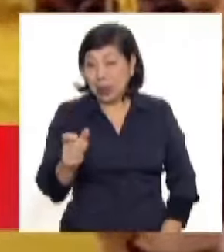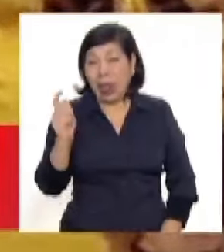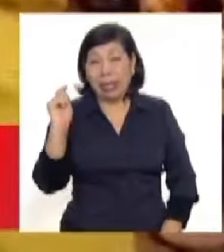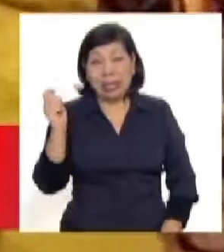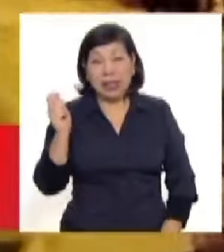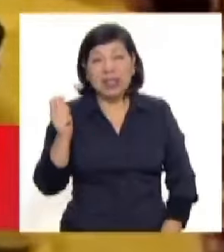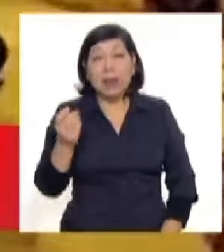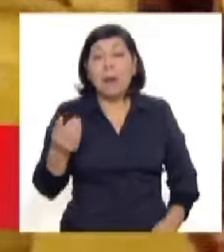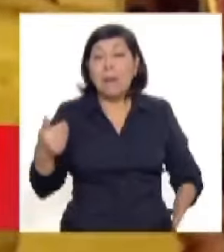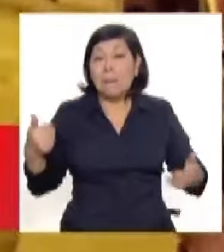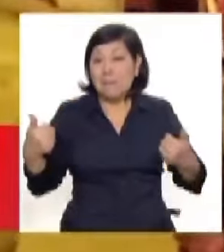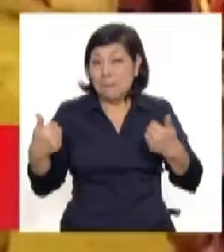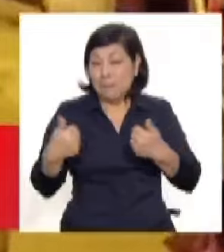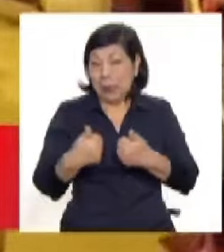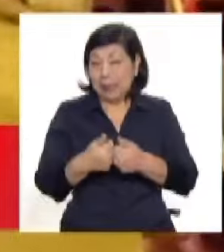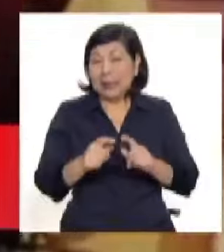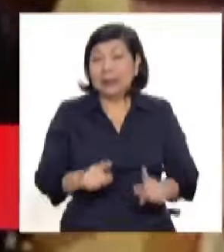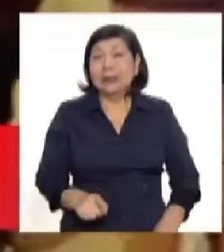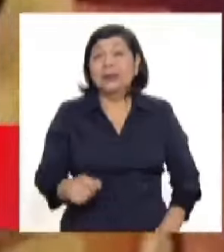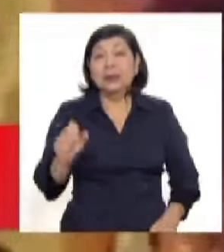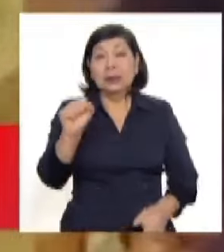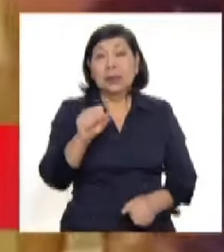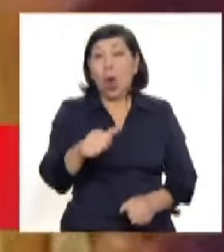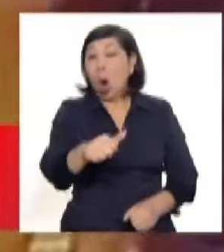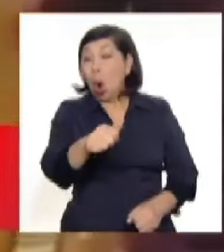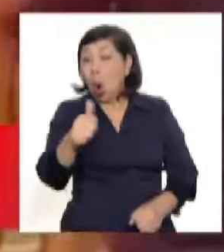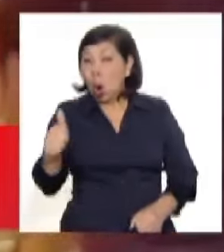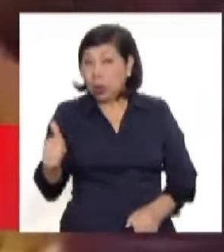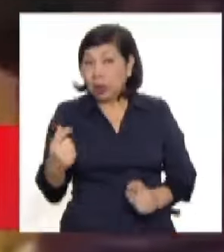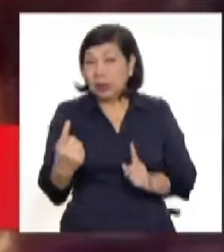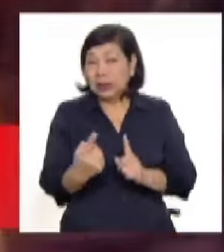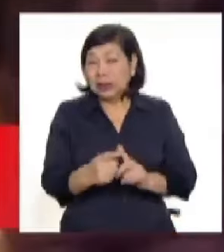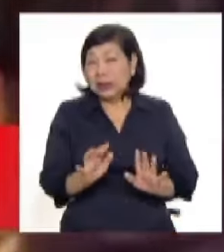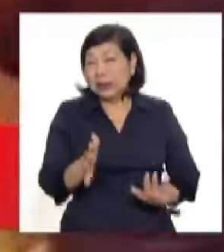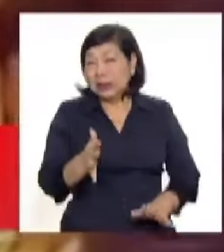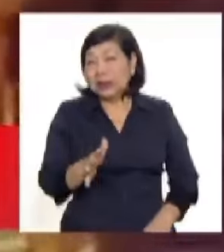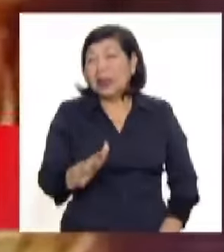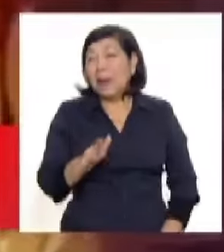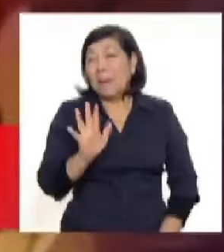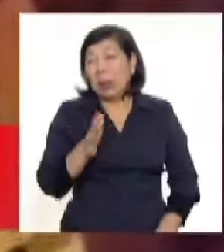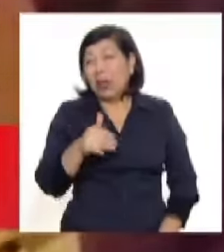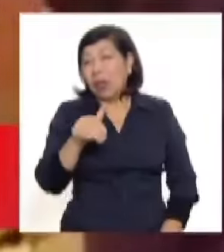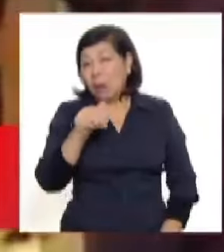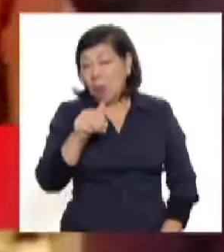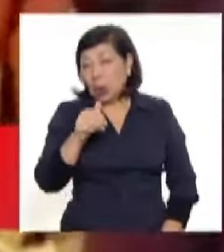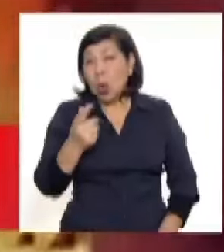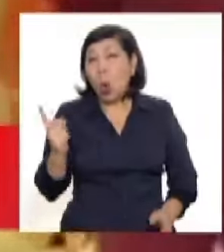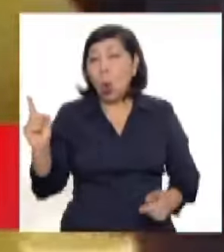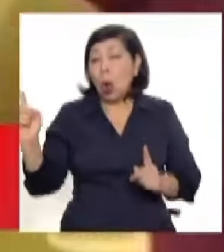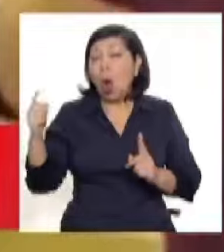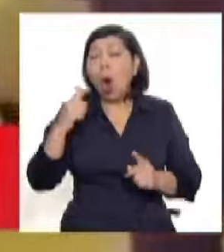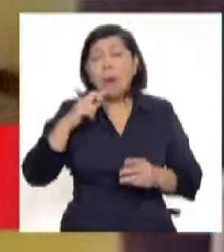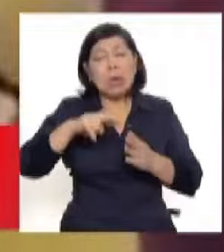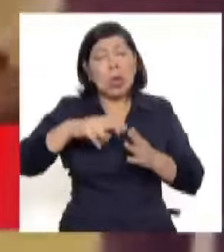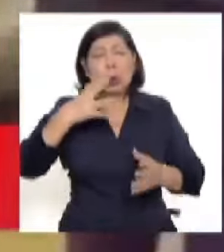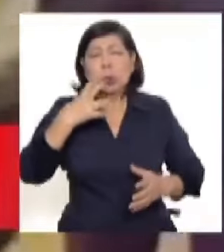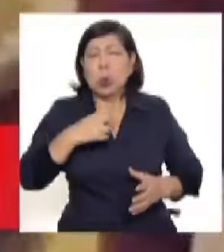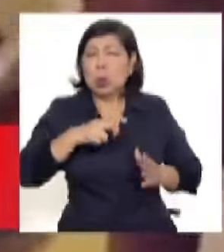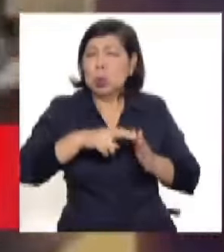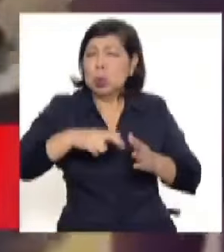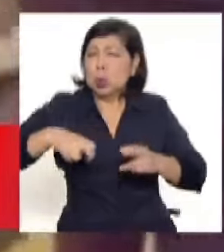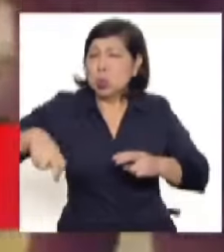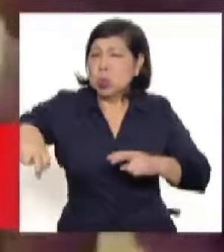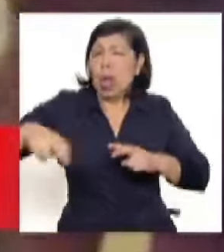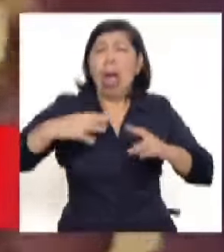impacto fue frontal. Al parecer, el conductor de la minivan se encontraba en estado de ebriedad. Fue cuando la víctima bajó de su vehículo